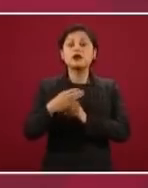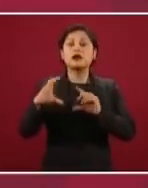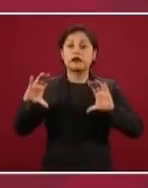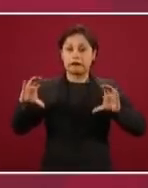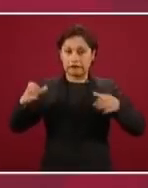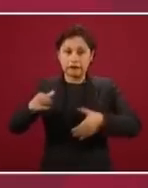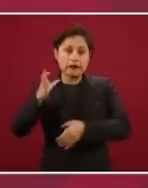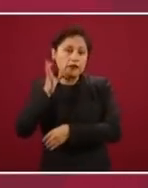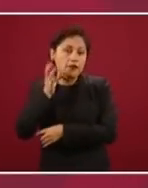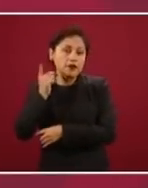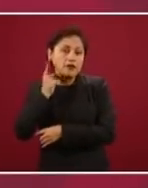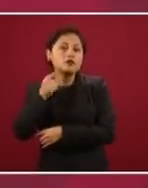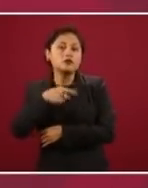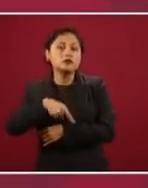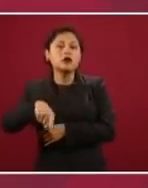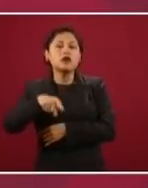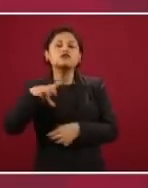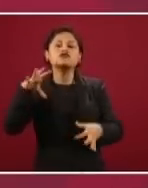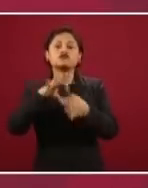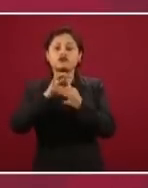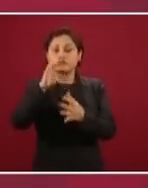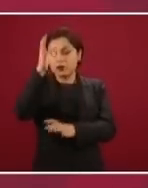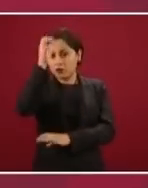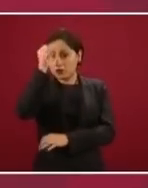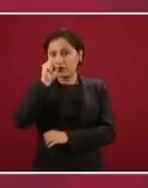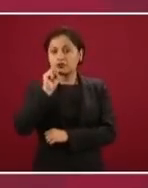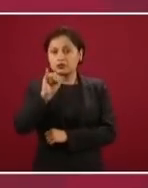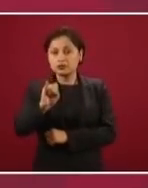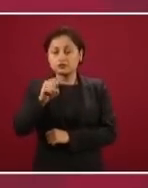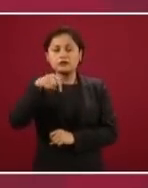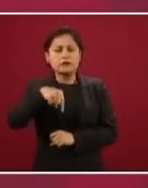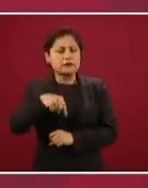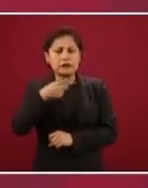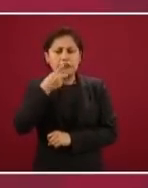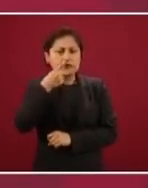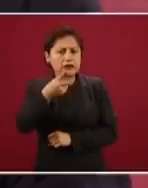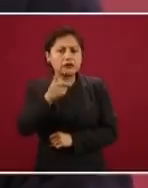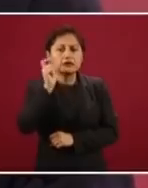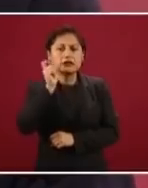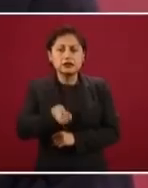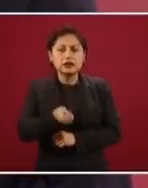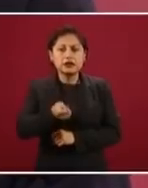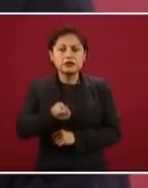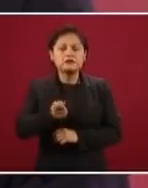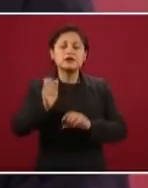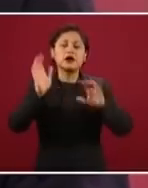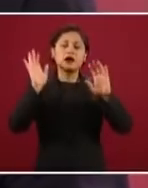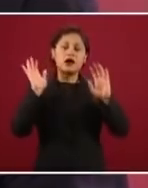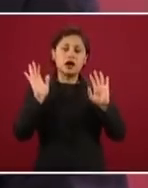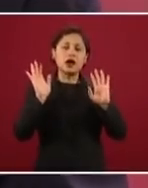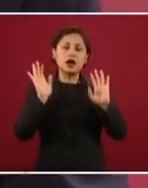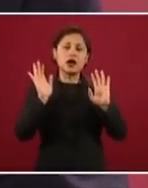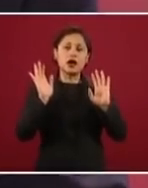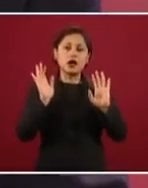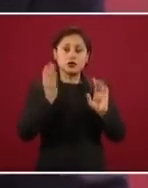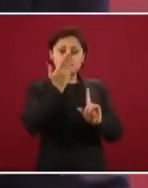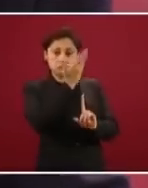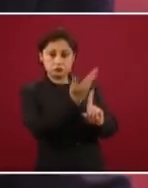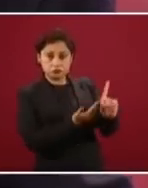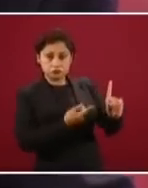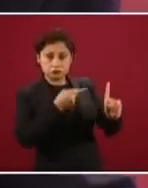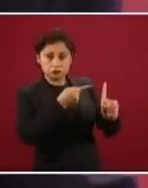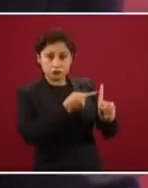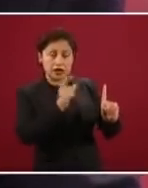fue el de que a un presidente no se le podía juzgar más que por